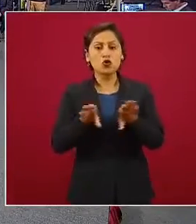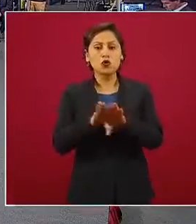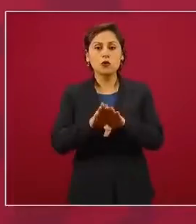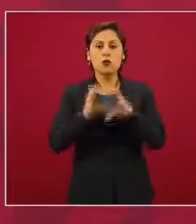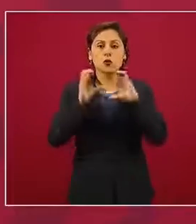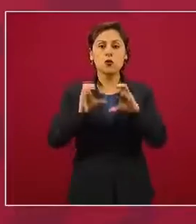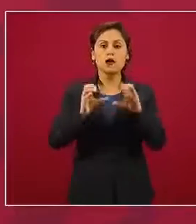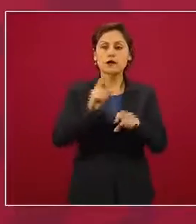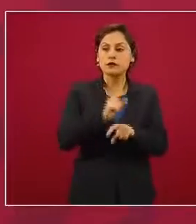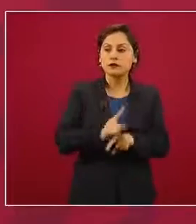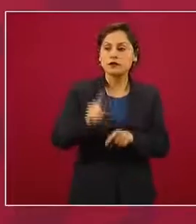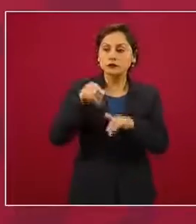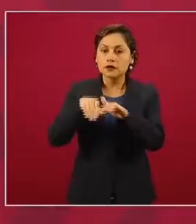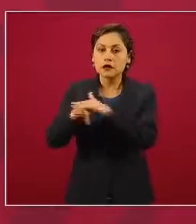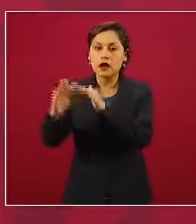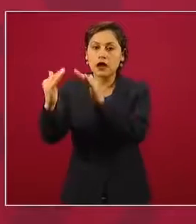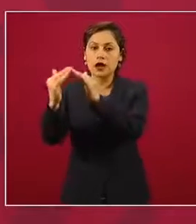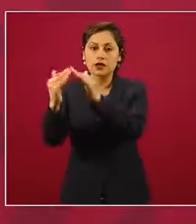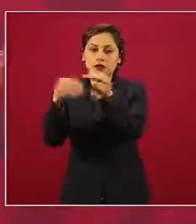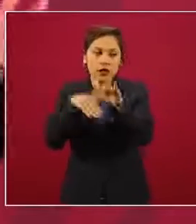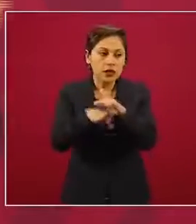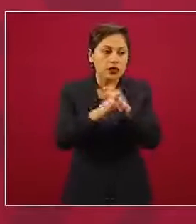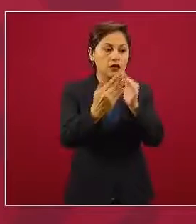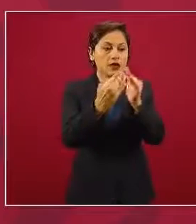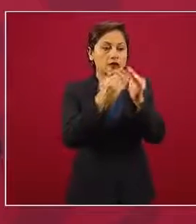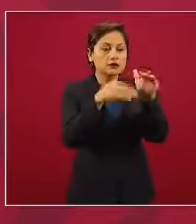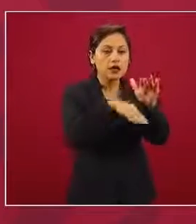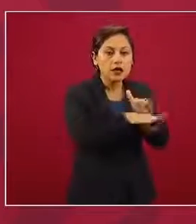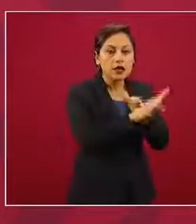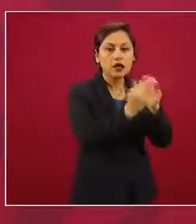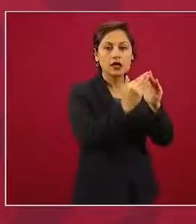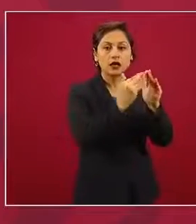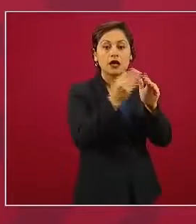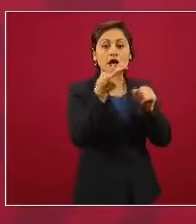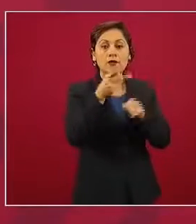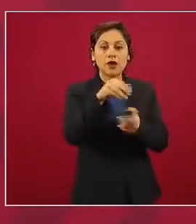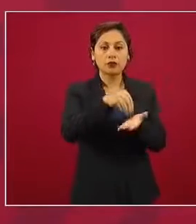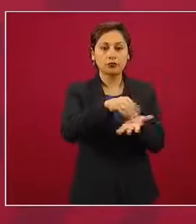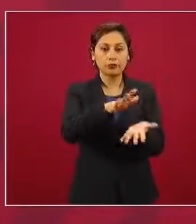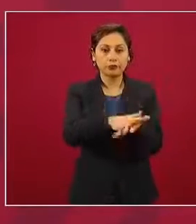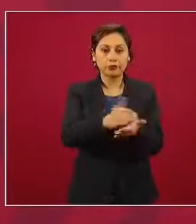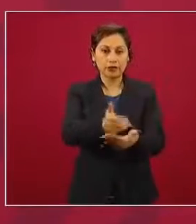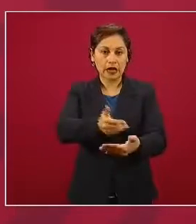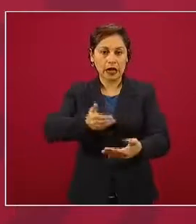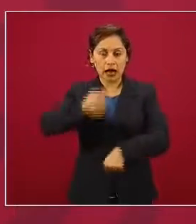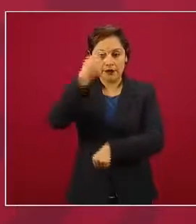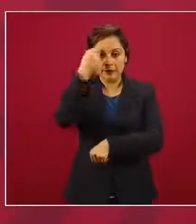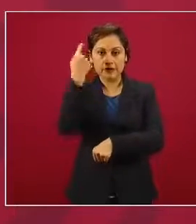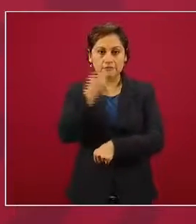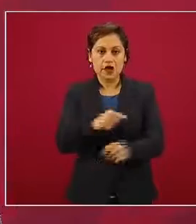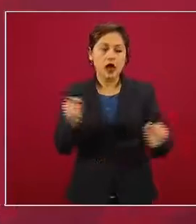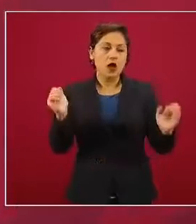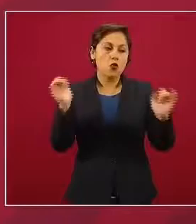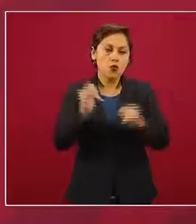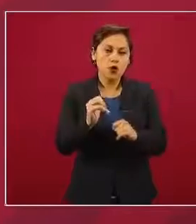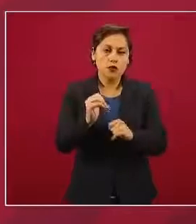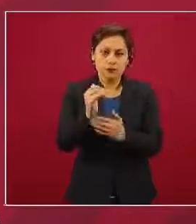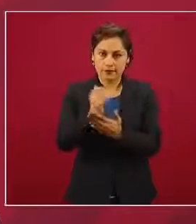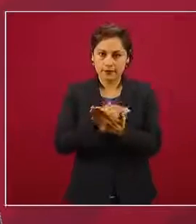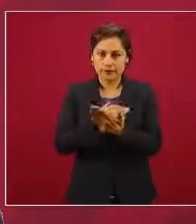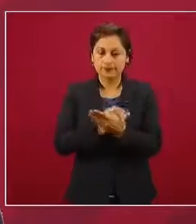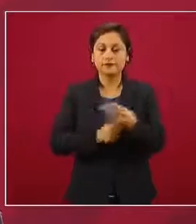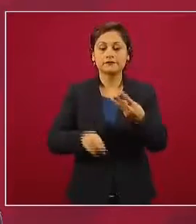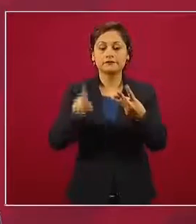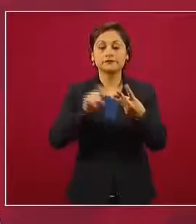domicilio, si se da por citas y no concurriendo en un espacio comercial. Los parques y